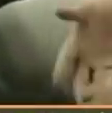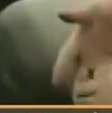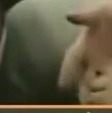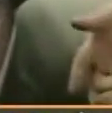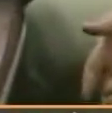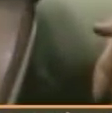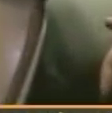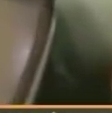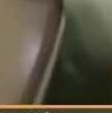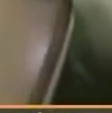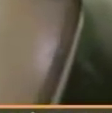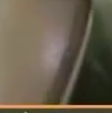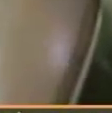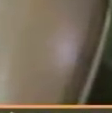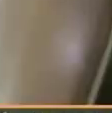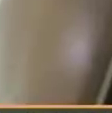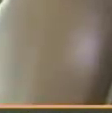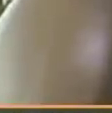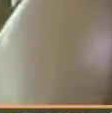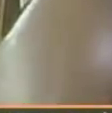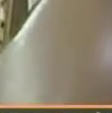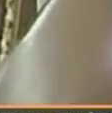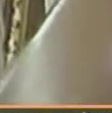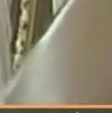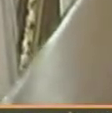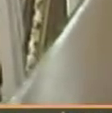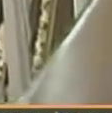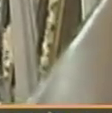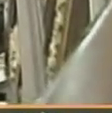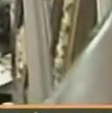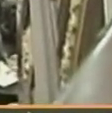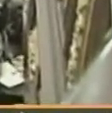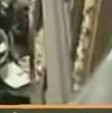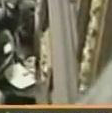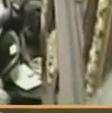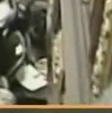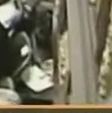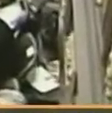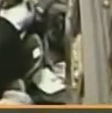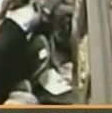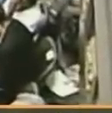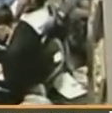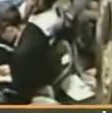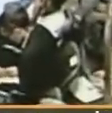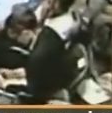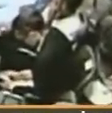una exposición en torno al proyecto de ley constituyente que crea el Consorcio Agroalimentario del Sur.